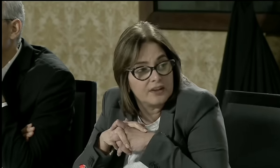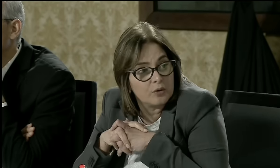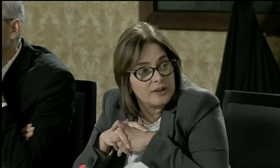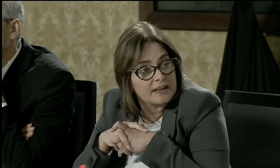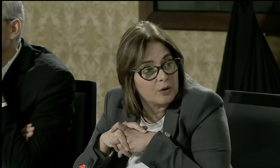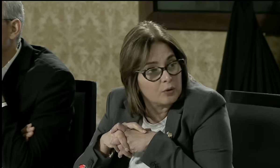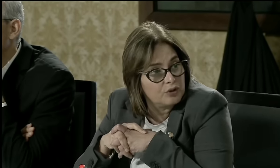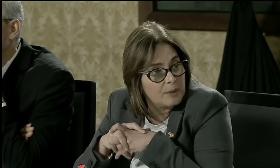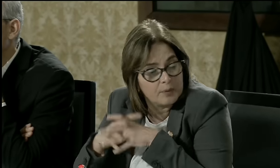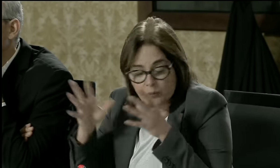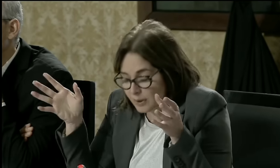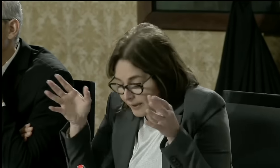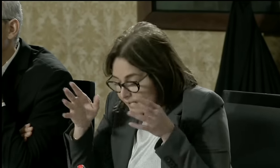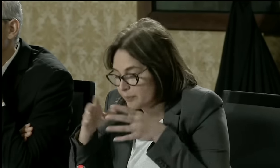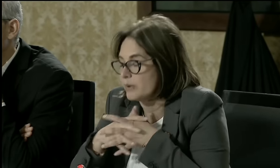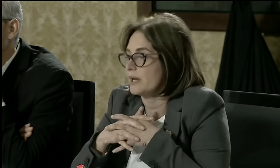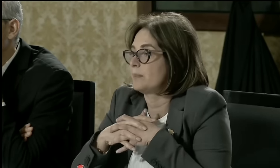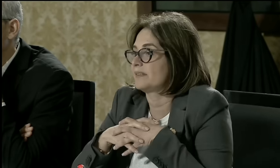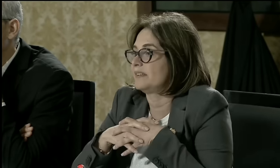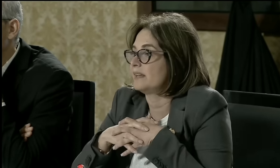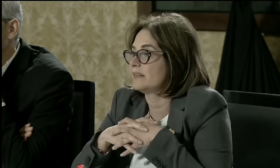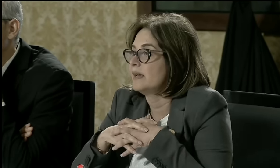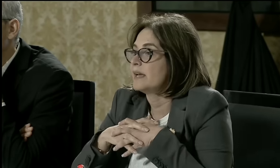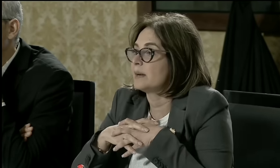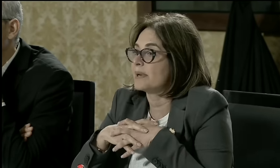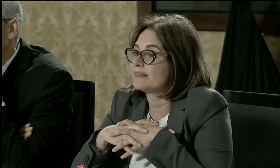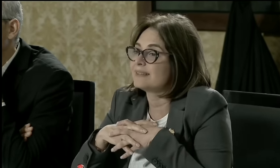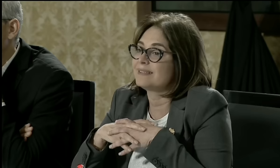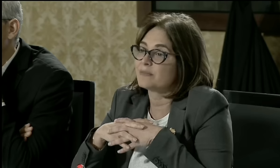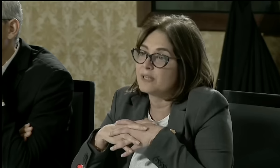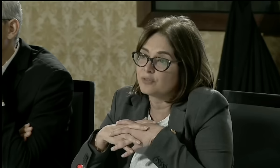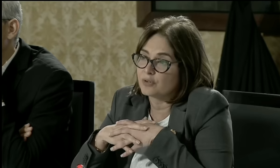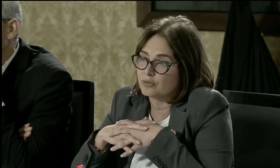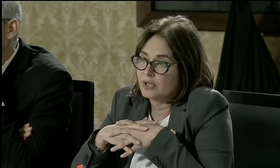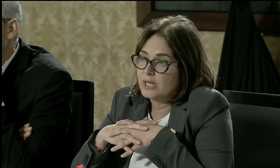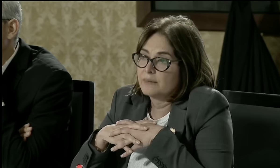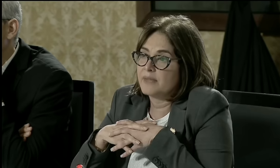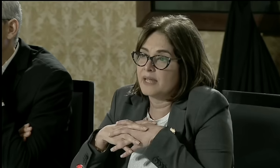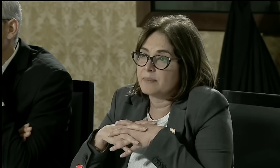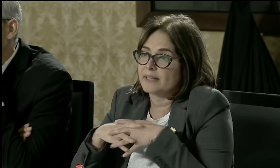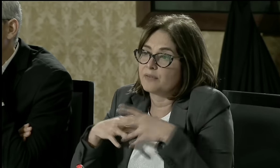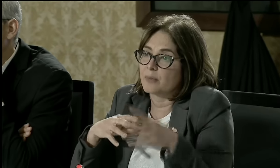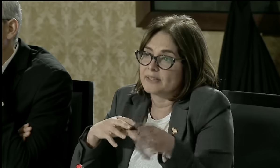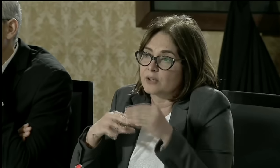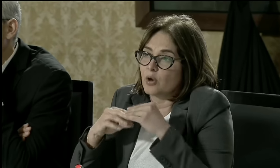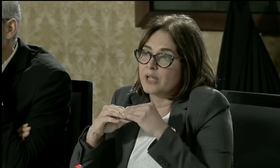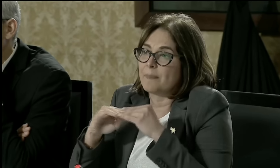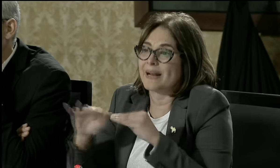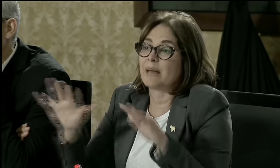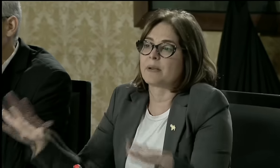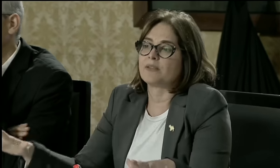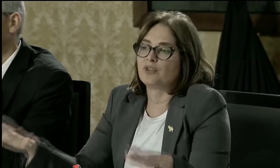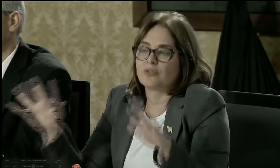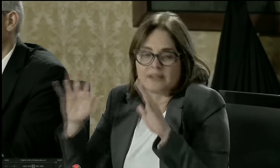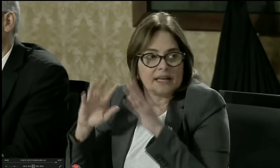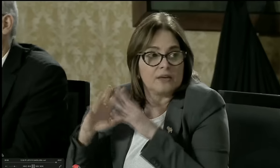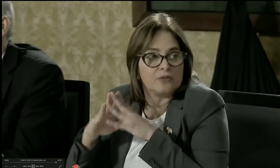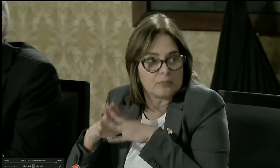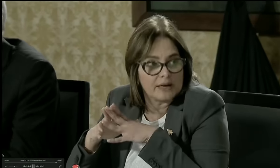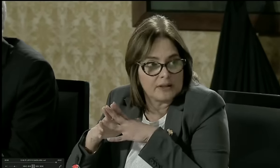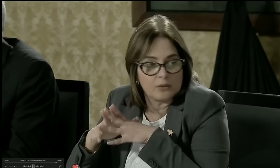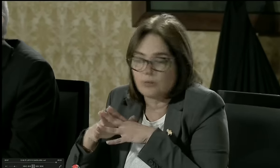plataformas de ciberseguridad reconocidas por múltiples repúblicas, presidente, que prestan servicios de plataformas tecnológicas para la